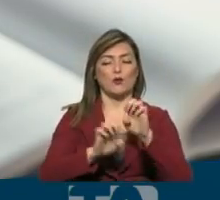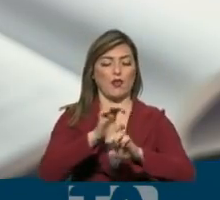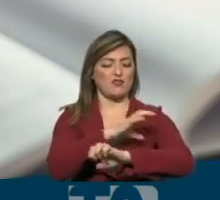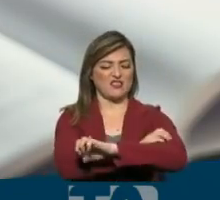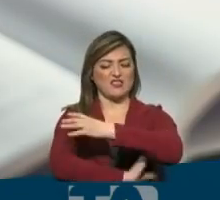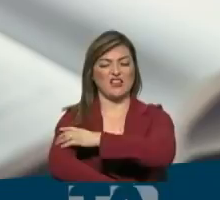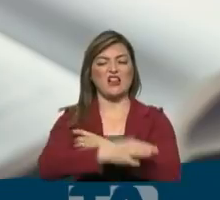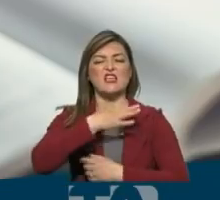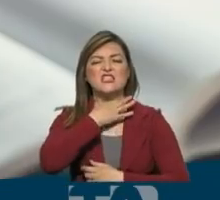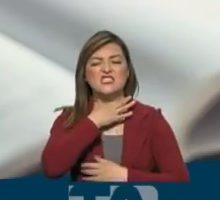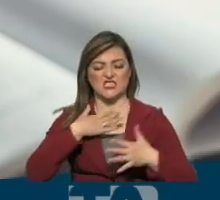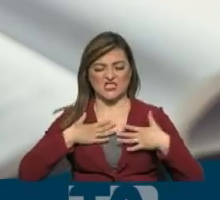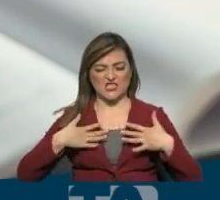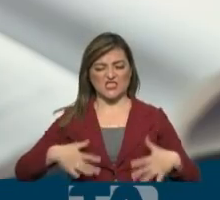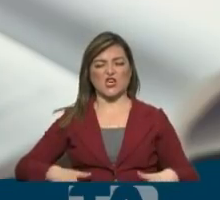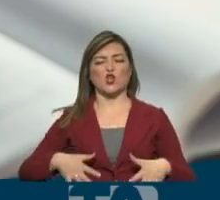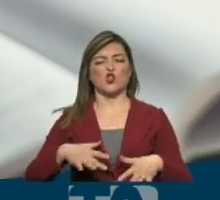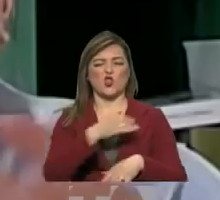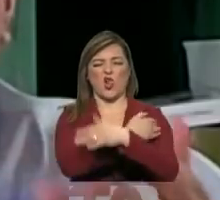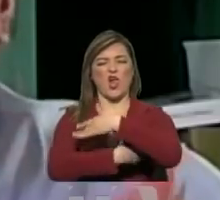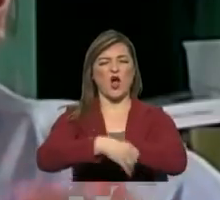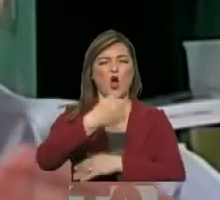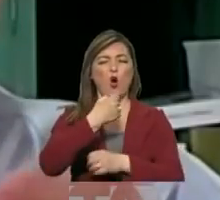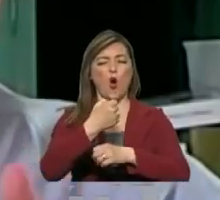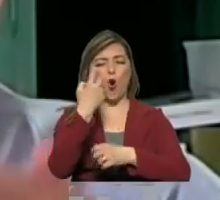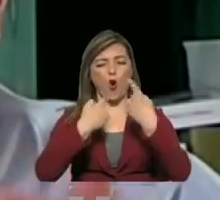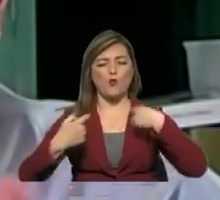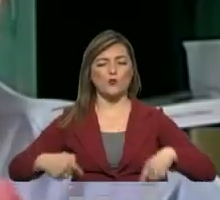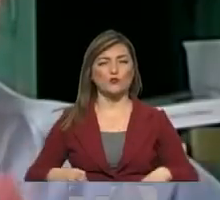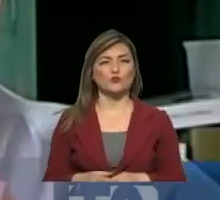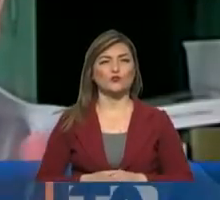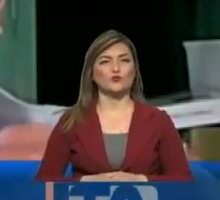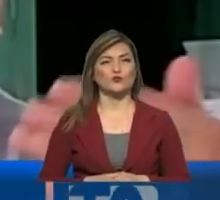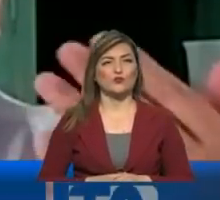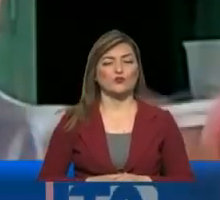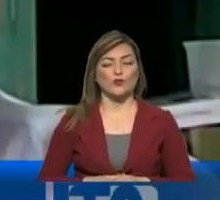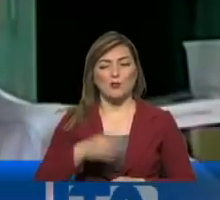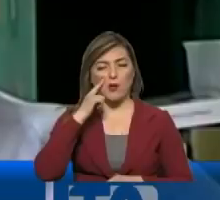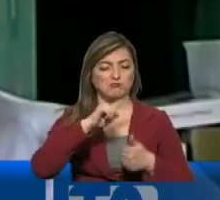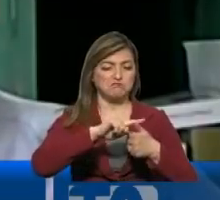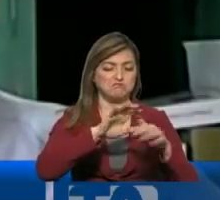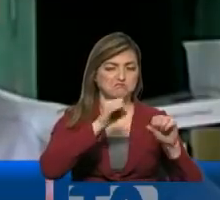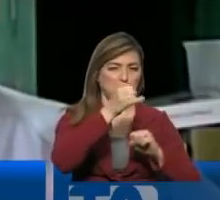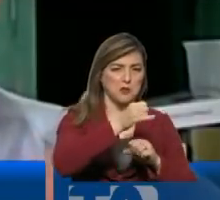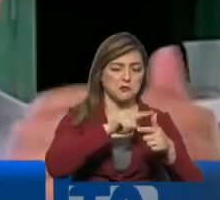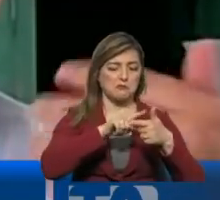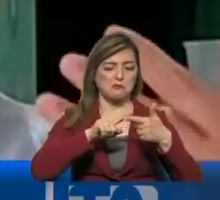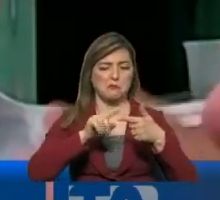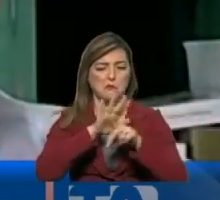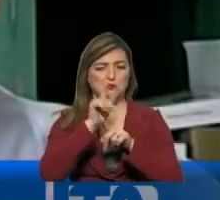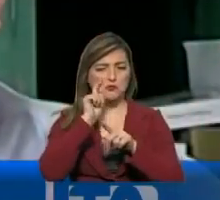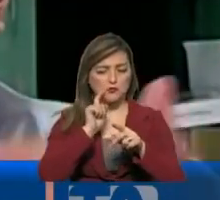presión, así como en pechos, glúteo y muslos. Es que habría que establecer si es que hubo violación, si es que